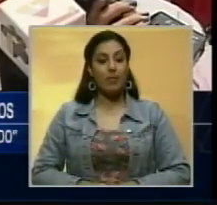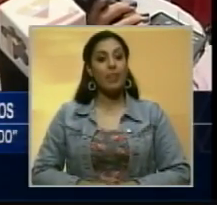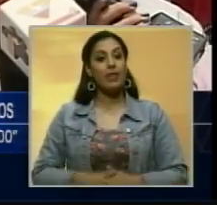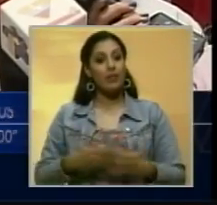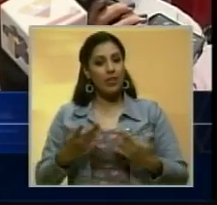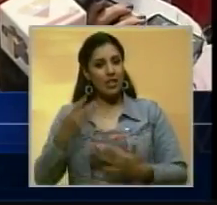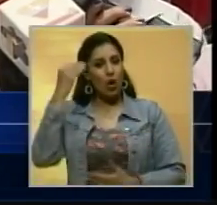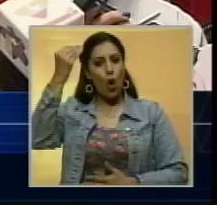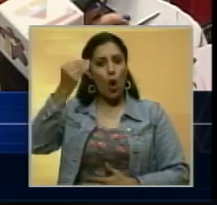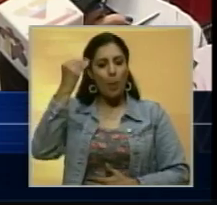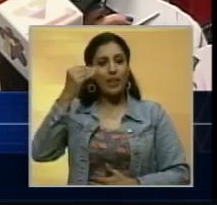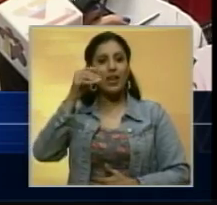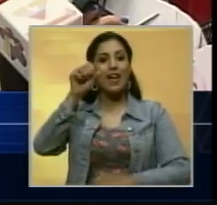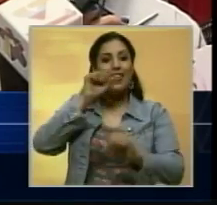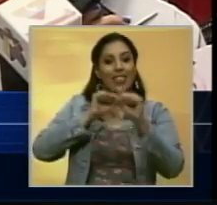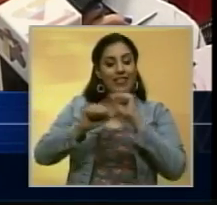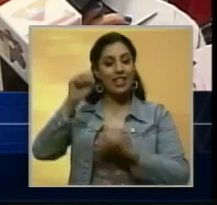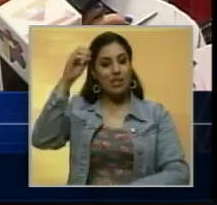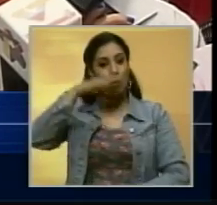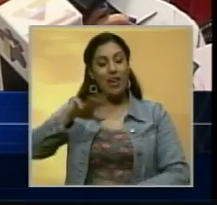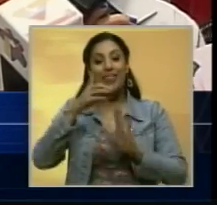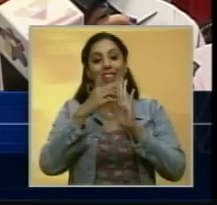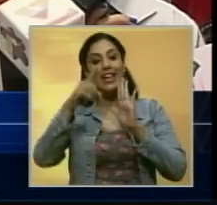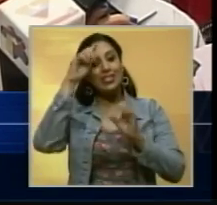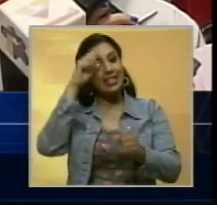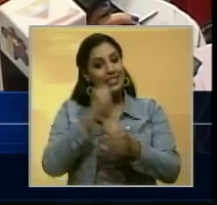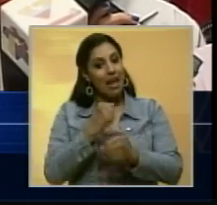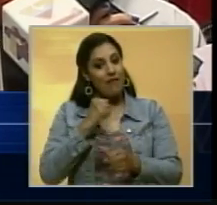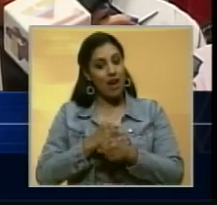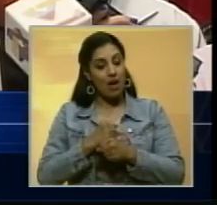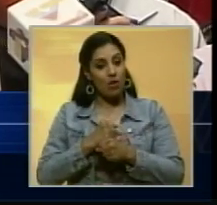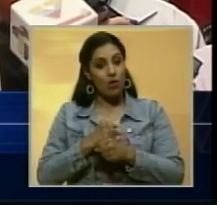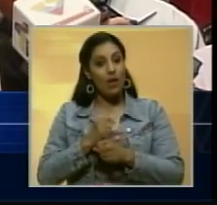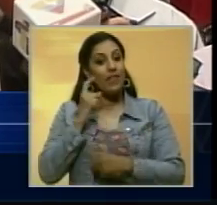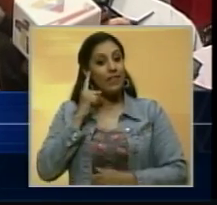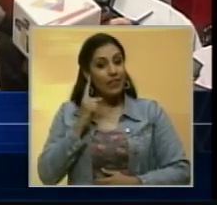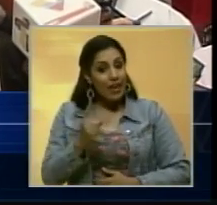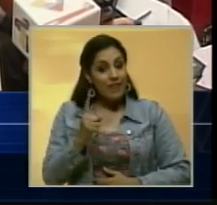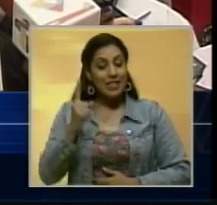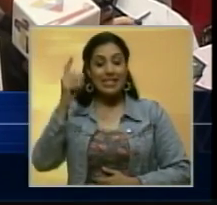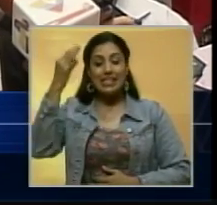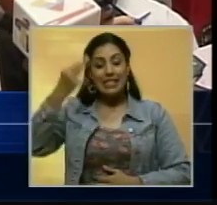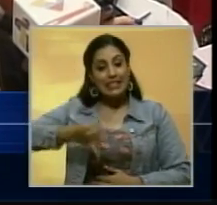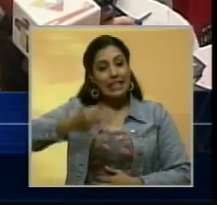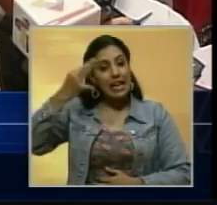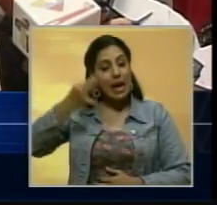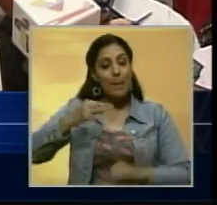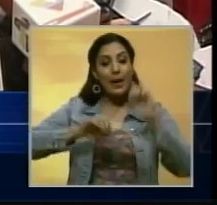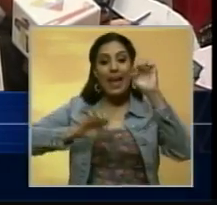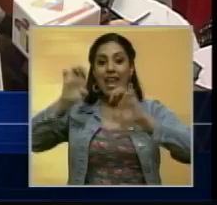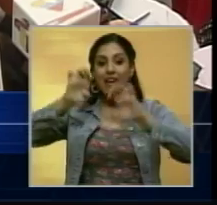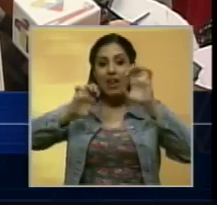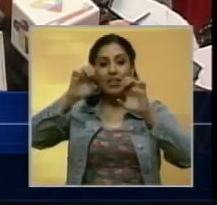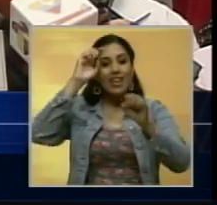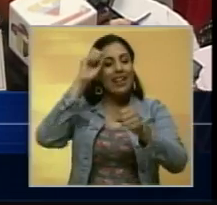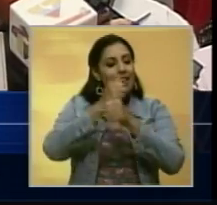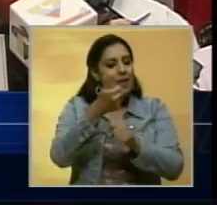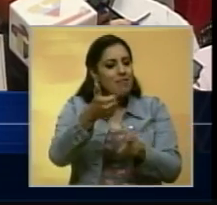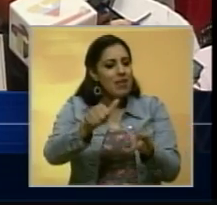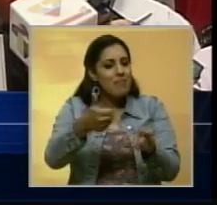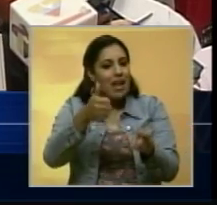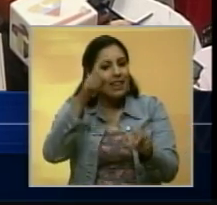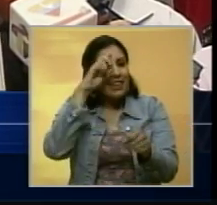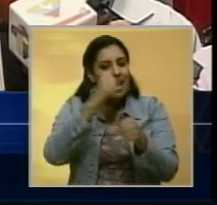Es opinión de la Defensoría del Pueblo que el derecho al trabajo debe siempre evaluarse en función de la